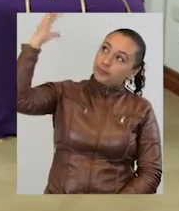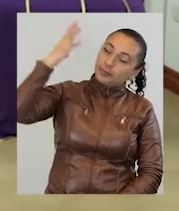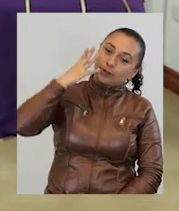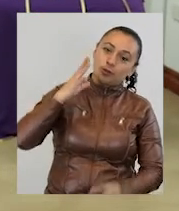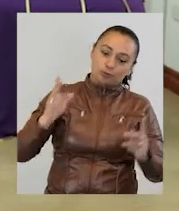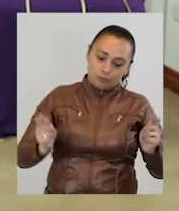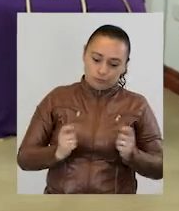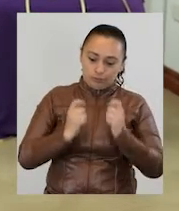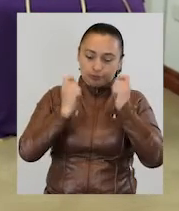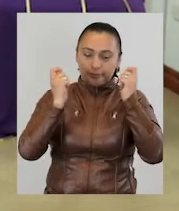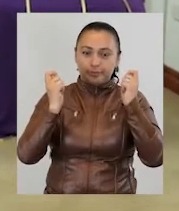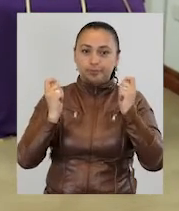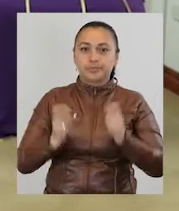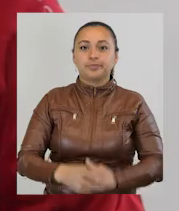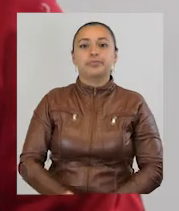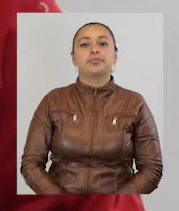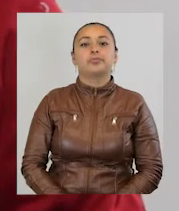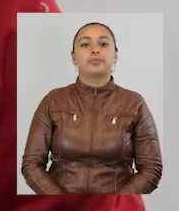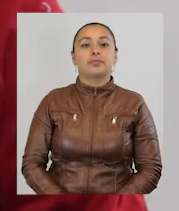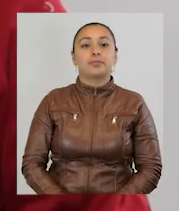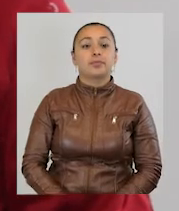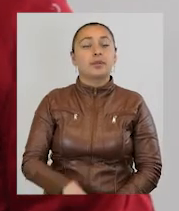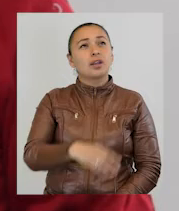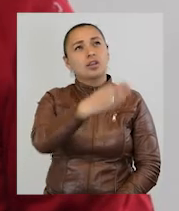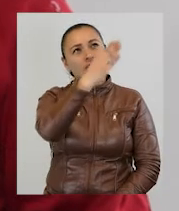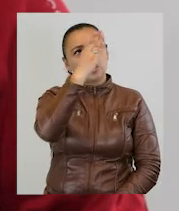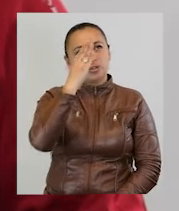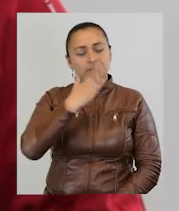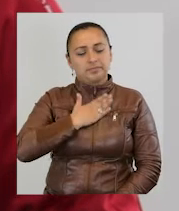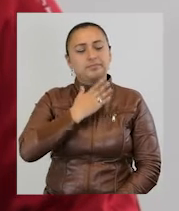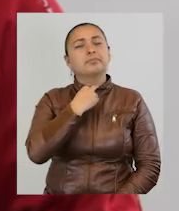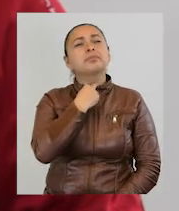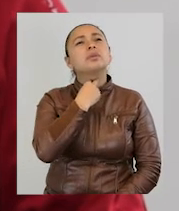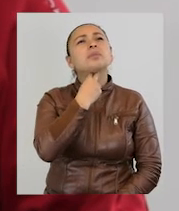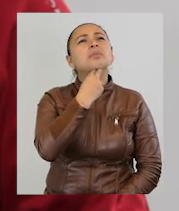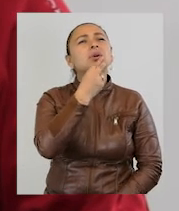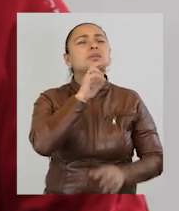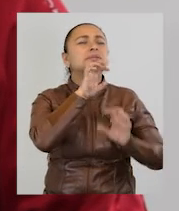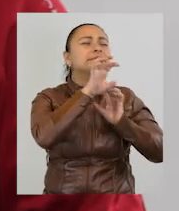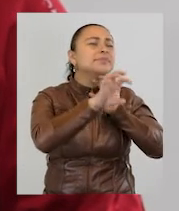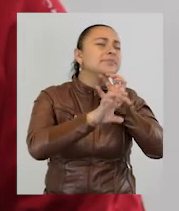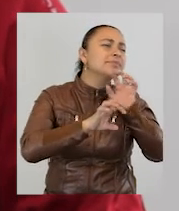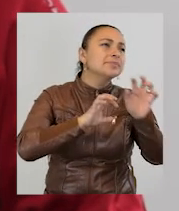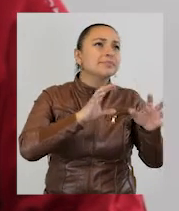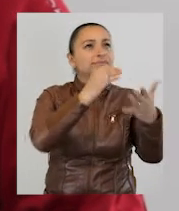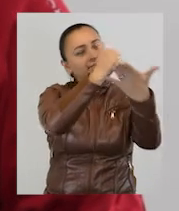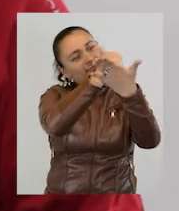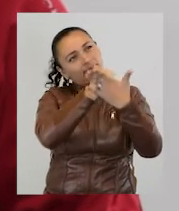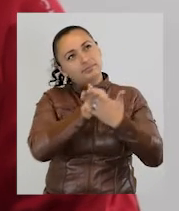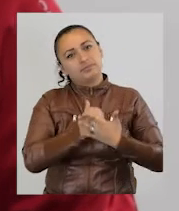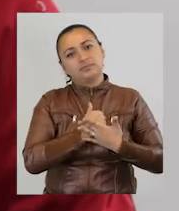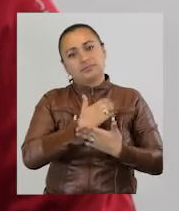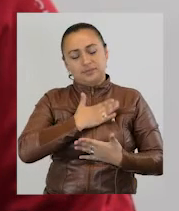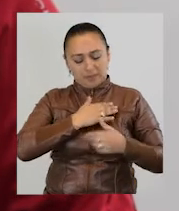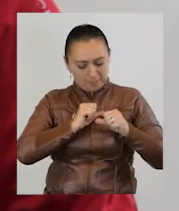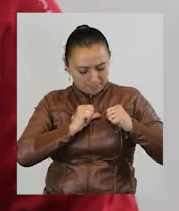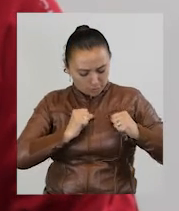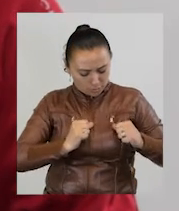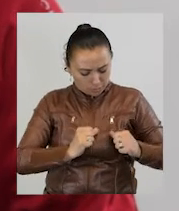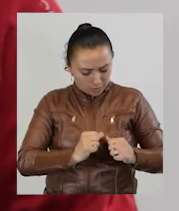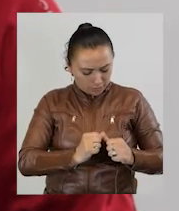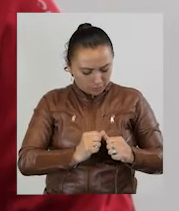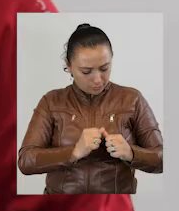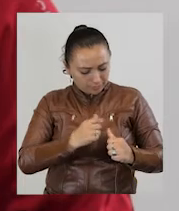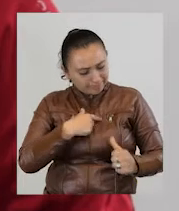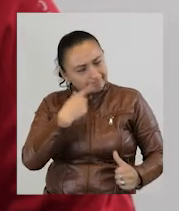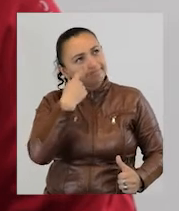mi luz y mi salvación. Oye, Señor, mi voz y mis clamores, y tenme compasión. El corazón me